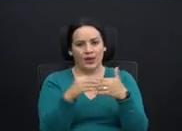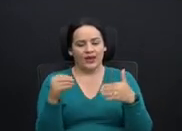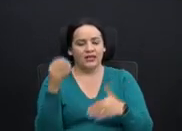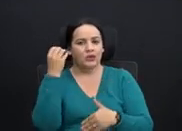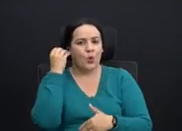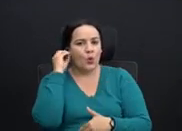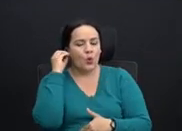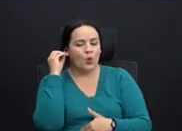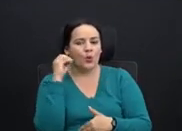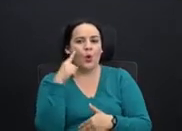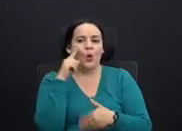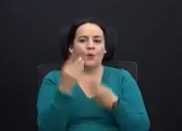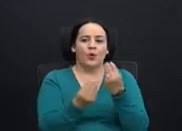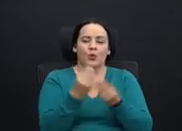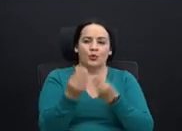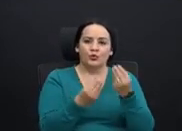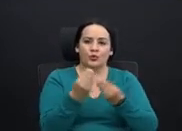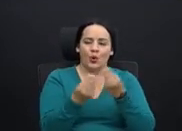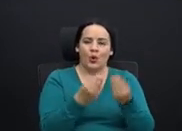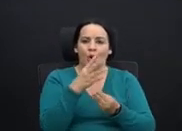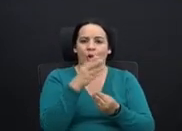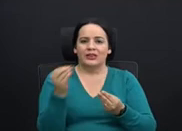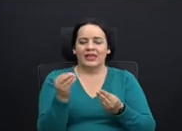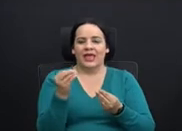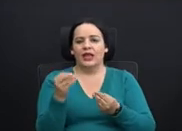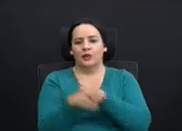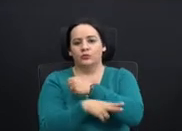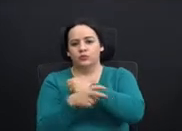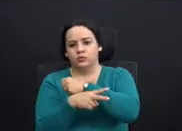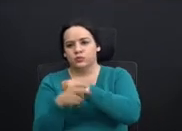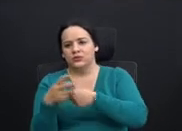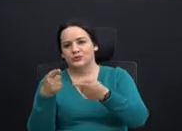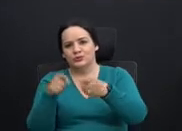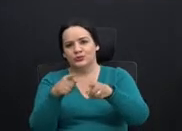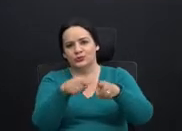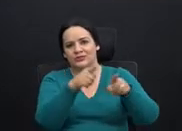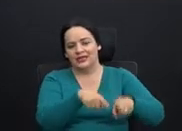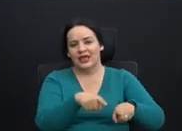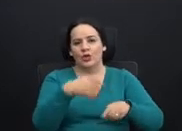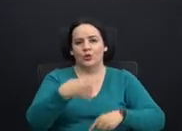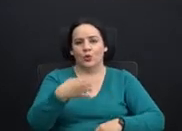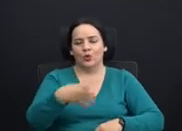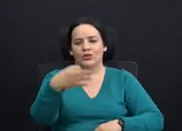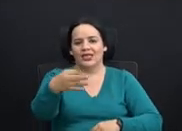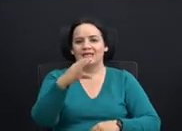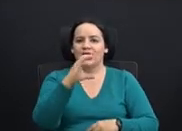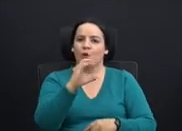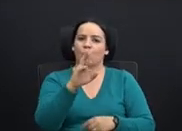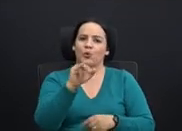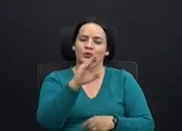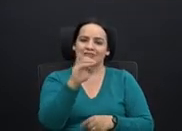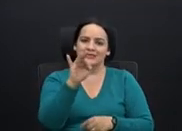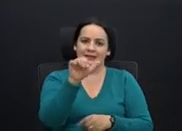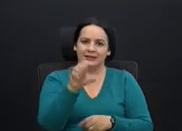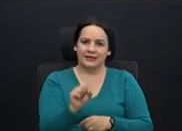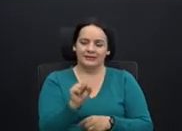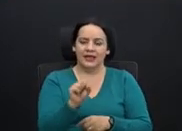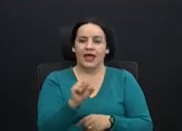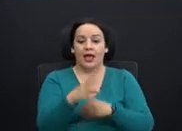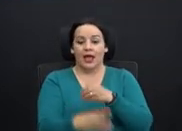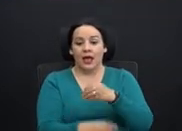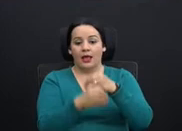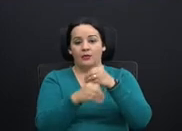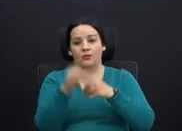de contrabando que se está dando todos los días en la zona de Cruzitas. Adicionalmente, el gobierno se está